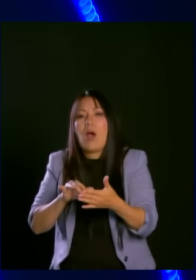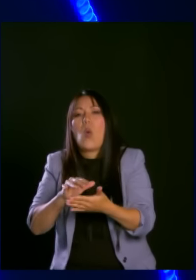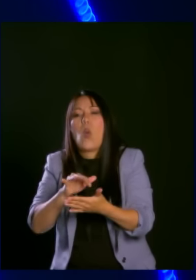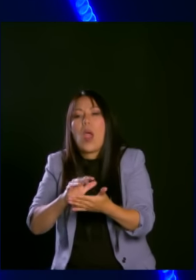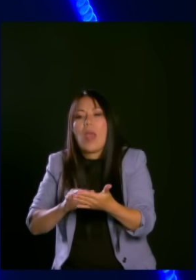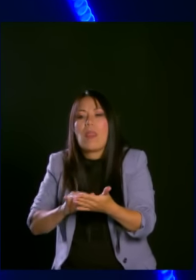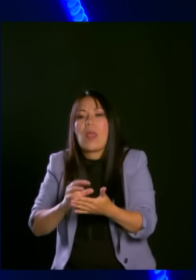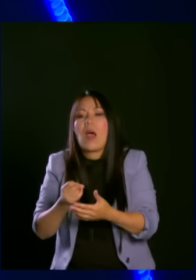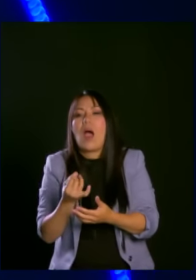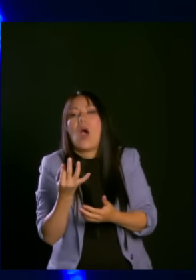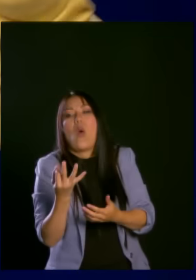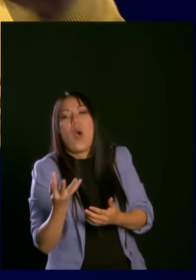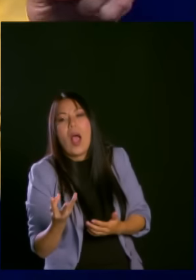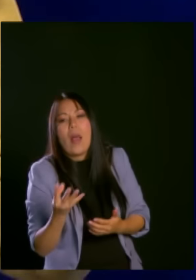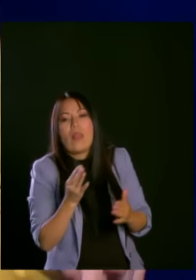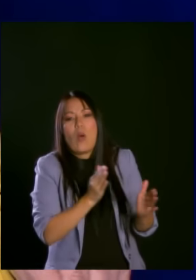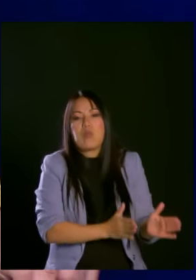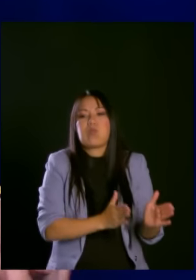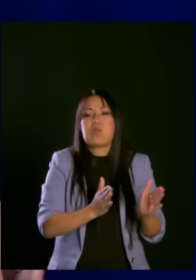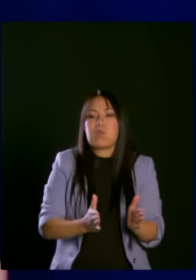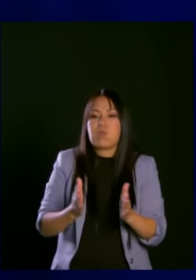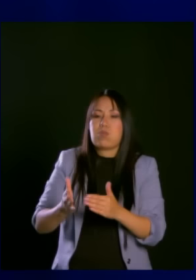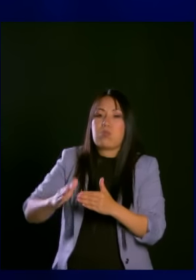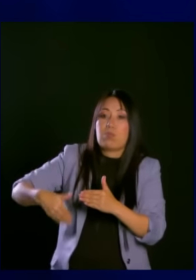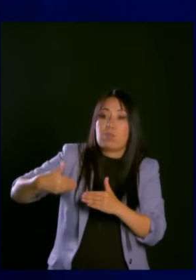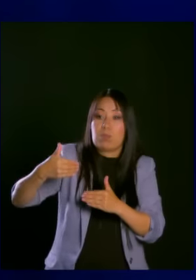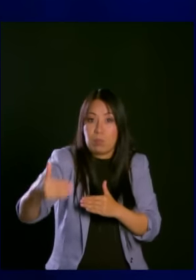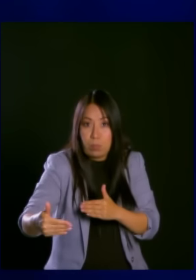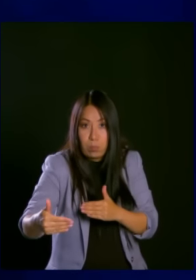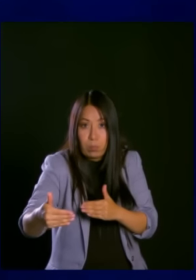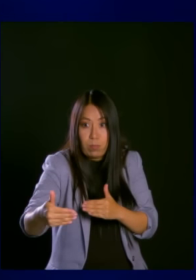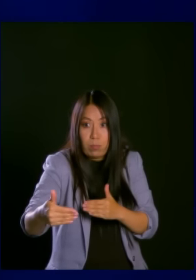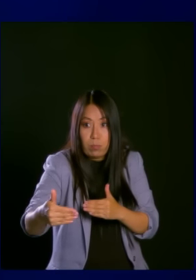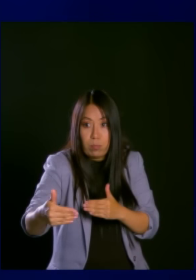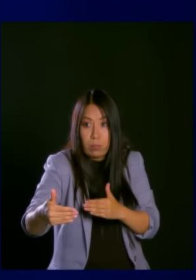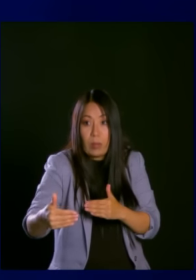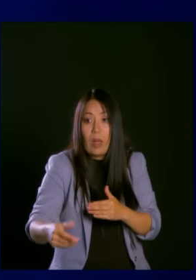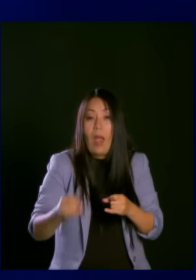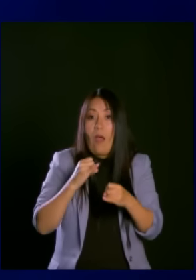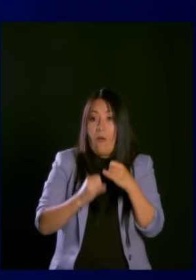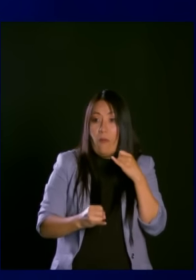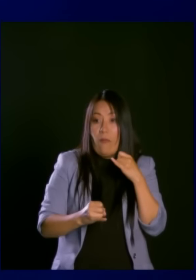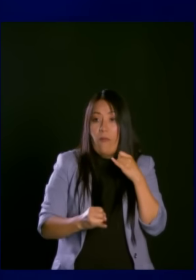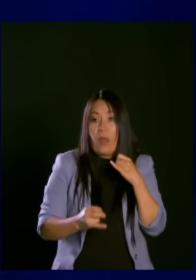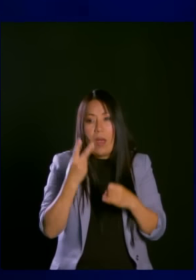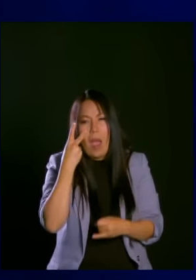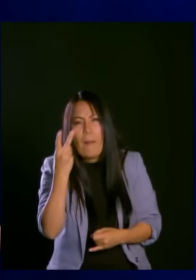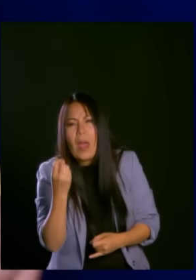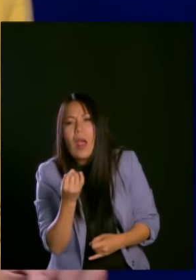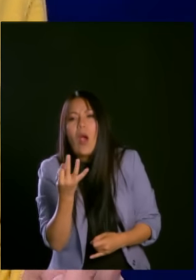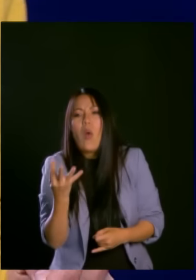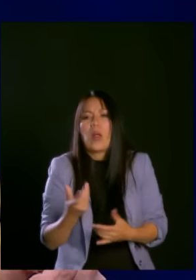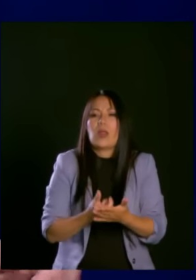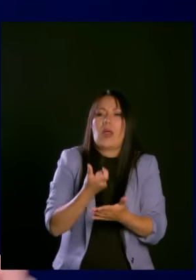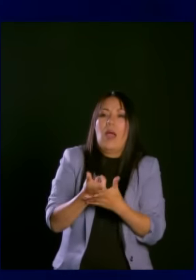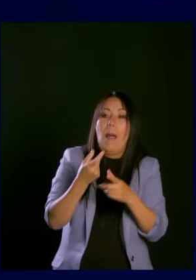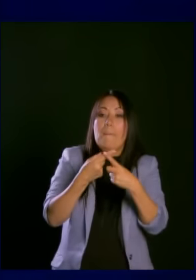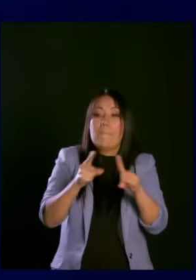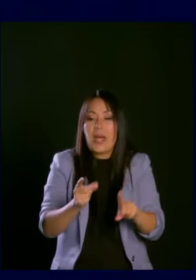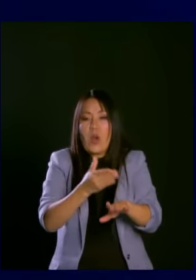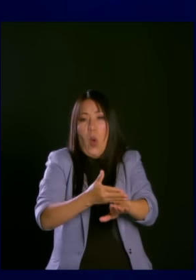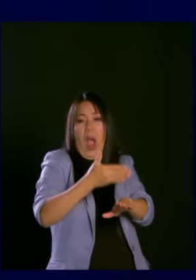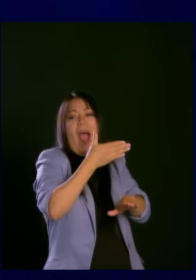Debe aprender a sentarse antes de empezar a hacer cuentas del gasto que va a tener. O sea, el buen emprendedor